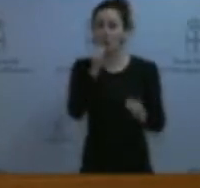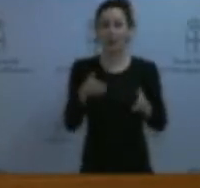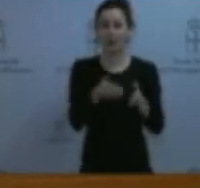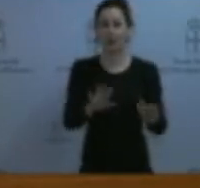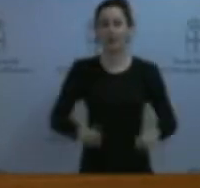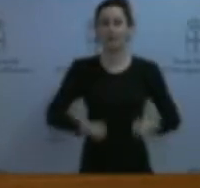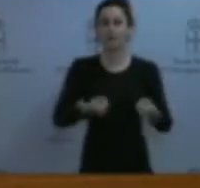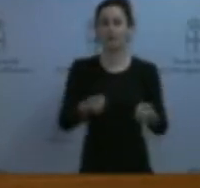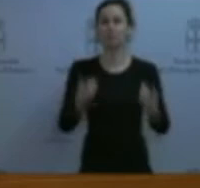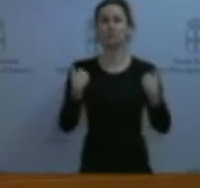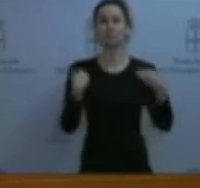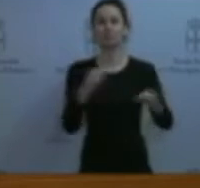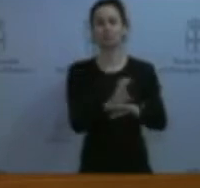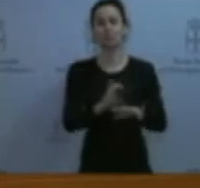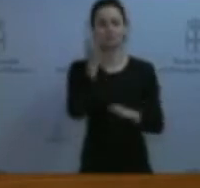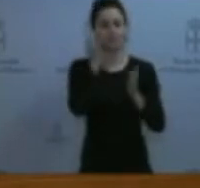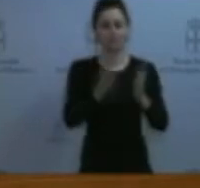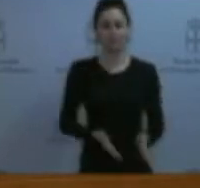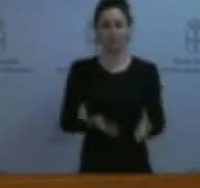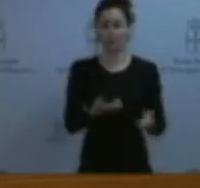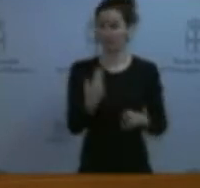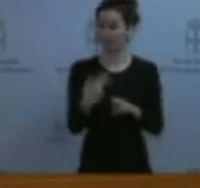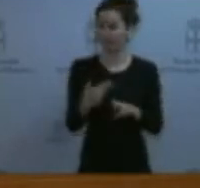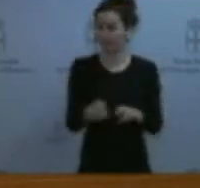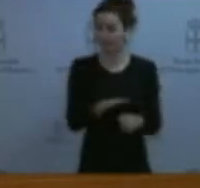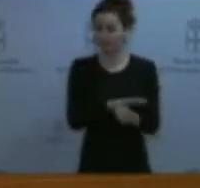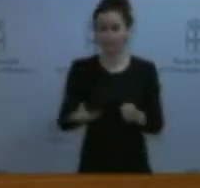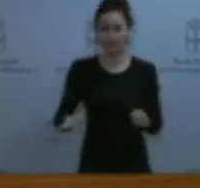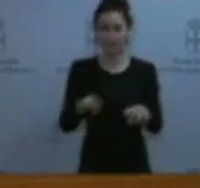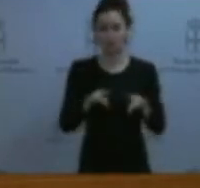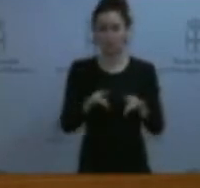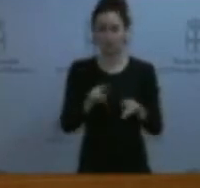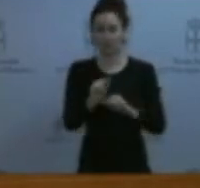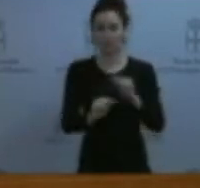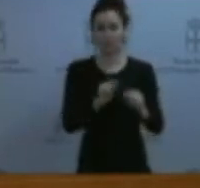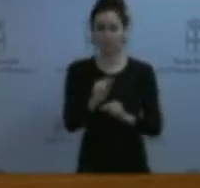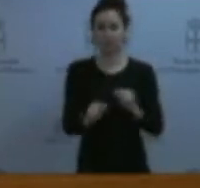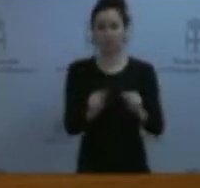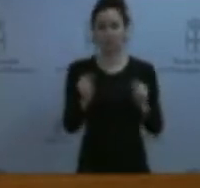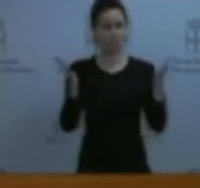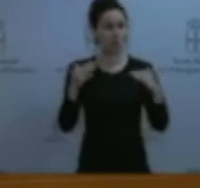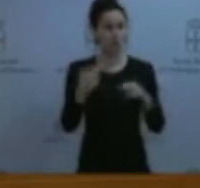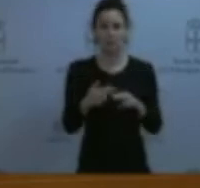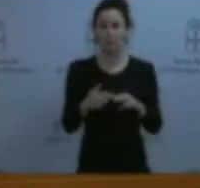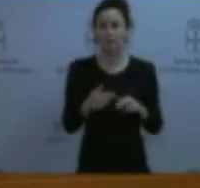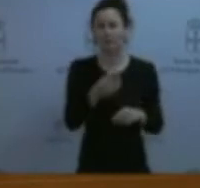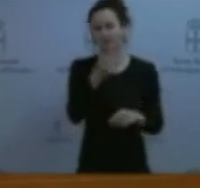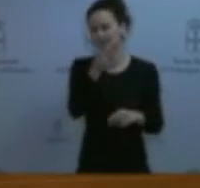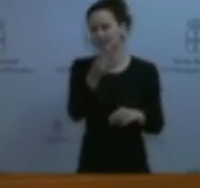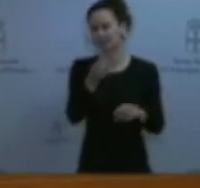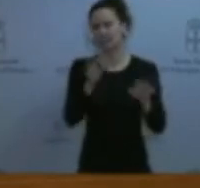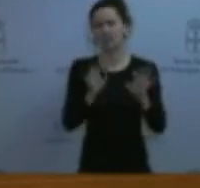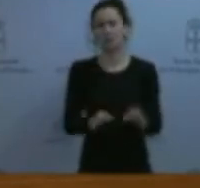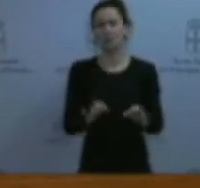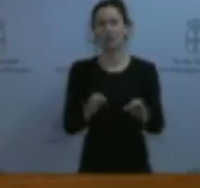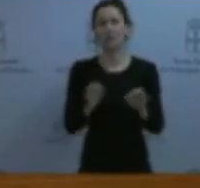Podríamos hablar de la inexistente política en materia de suelos contaminados, con ejemplos tan vergonzosos como el Terronal en